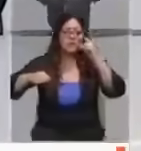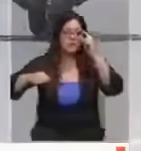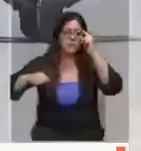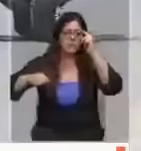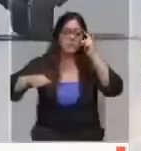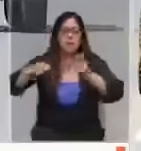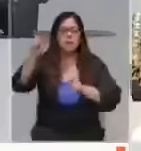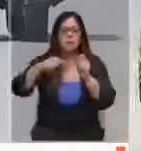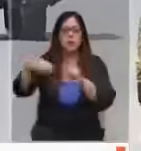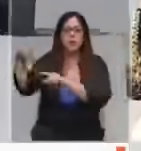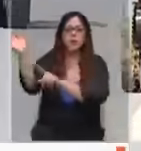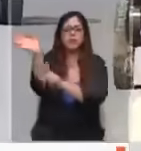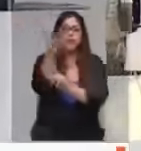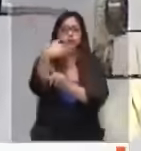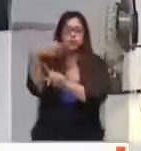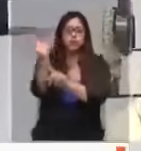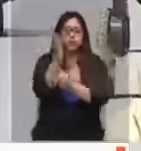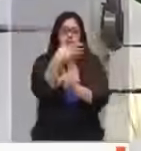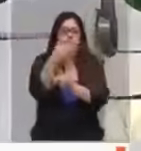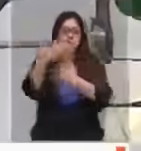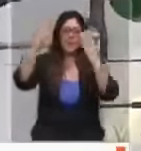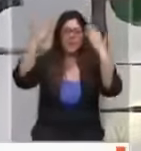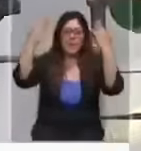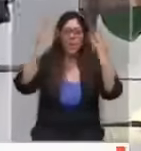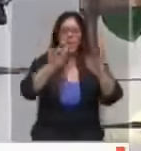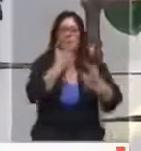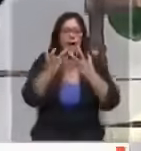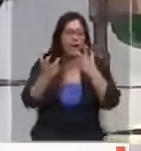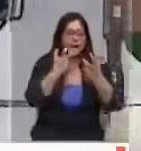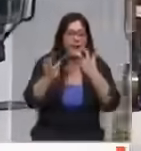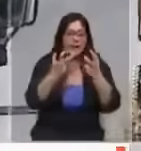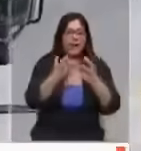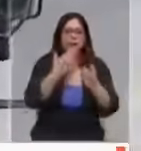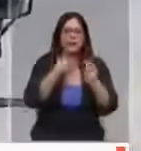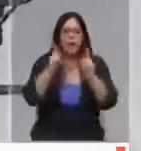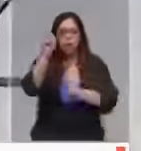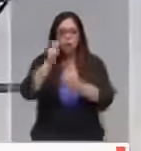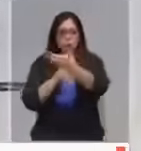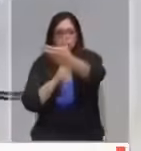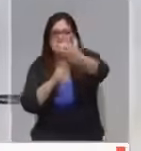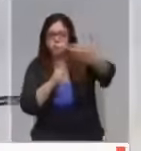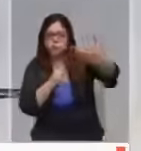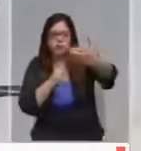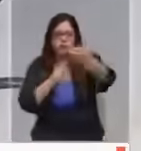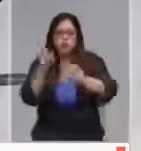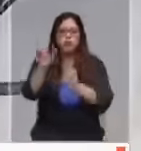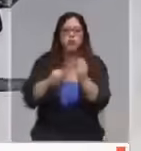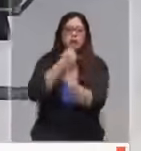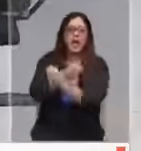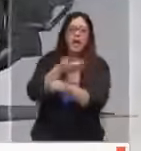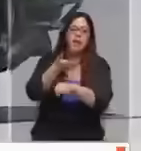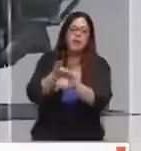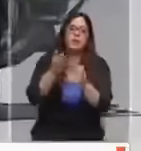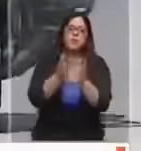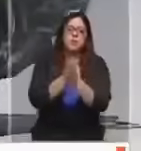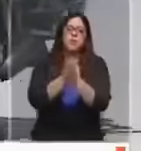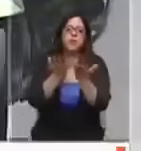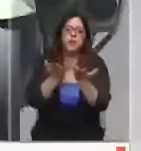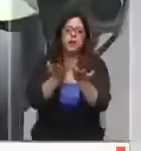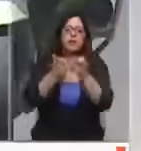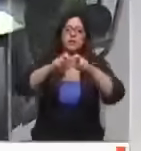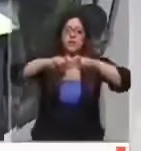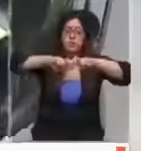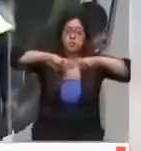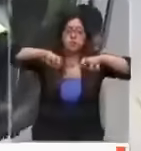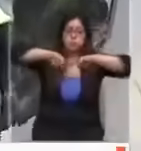las banderas, agitando, saludando, agitando las manos también y con los teléfonos en mano, mientras Carabineros les pide que por favor subamos un poquito